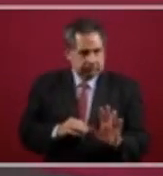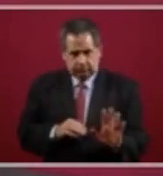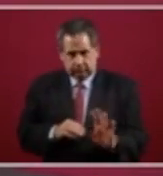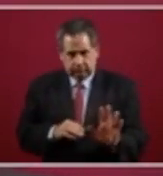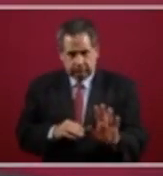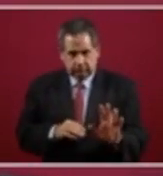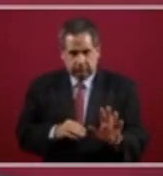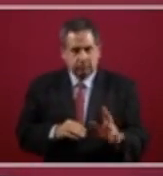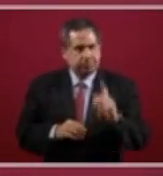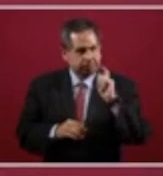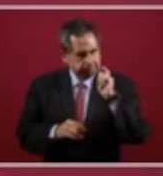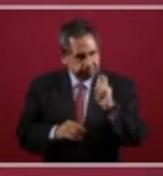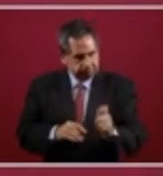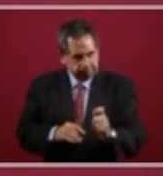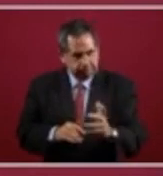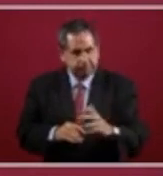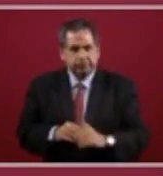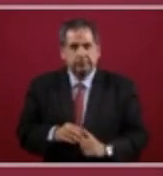Cuando menos